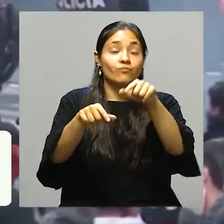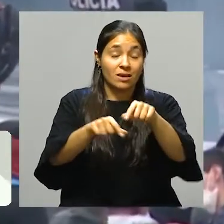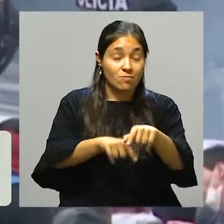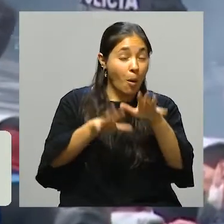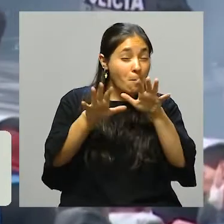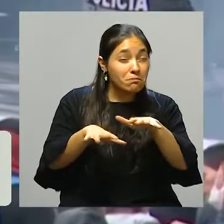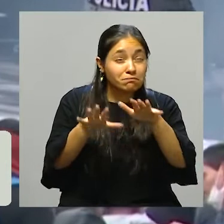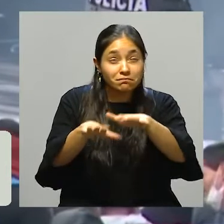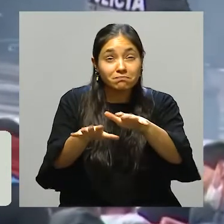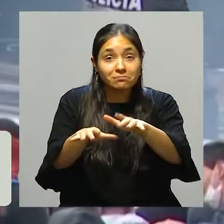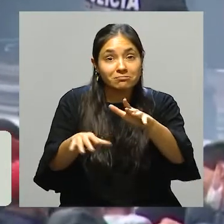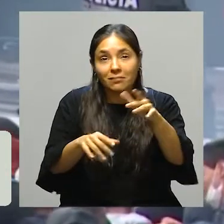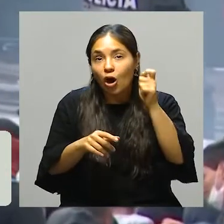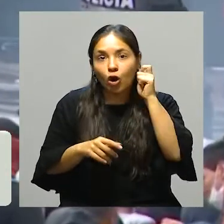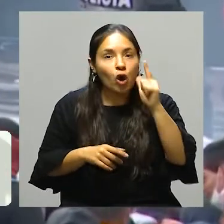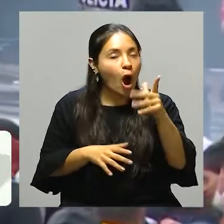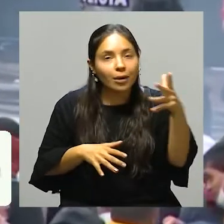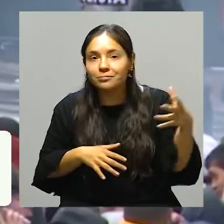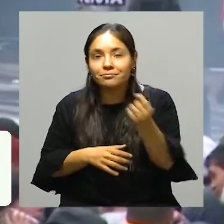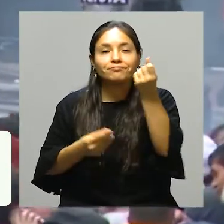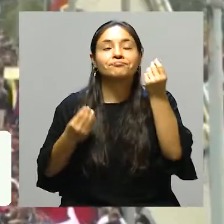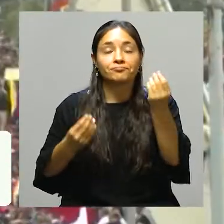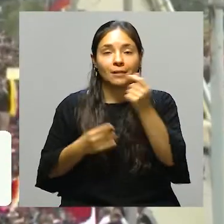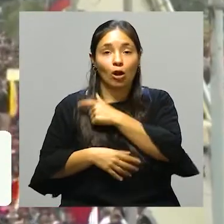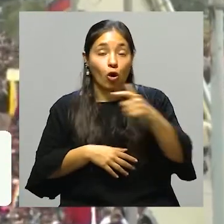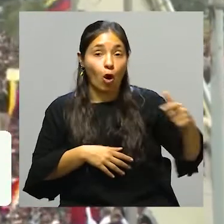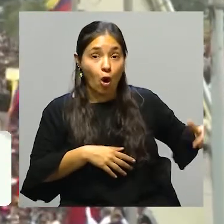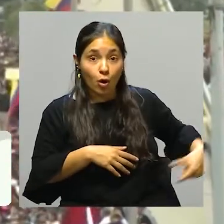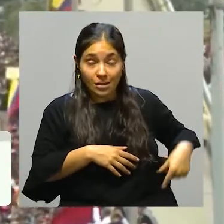entre el 52 y el 55%